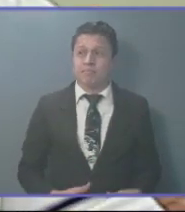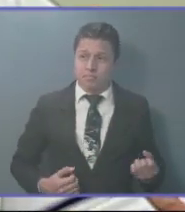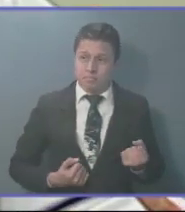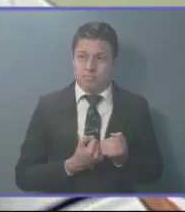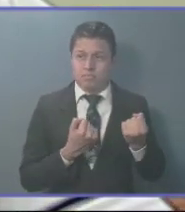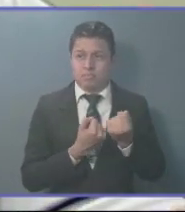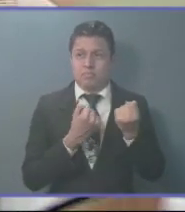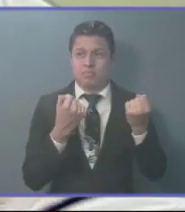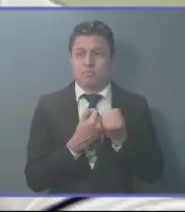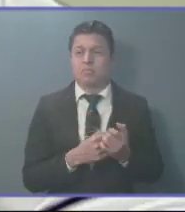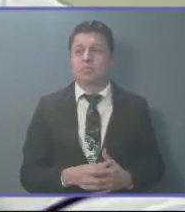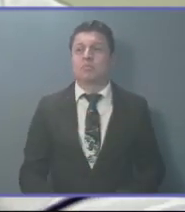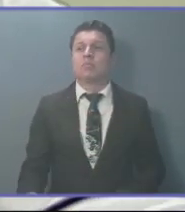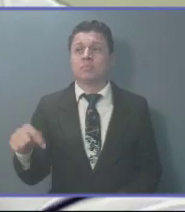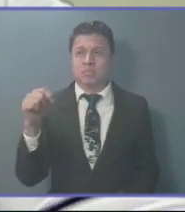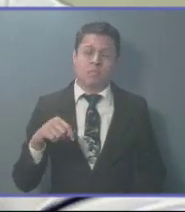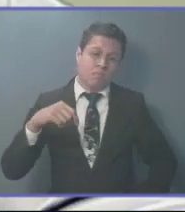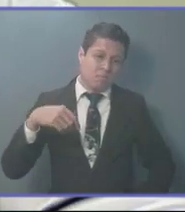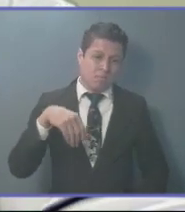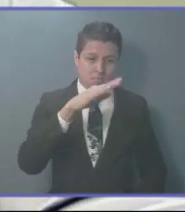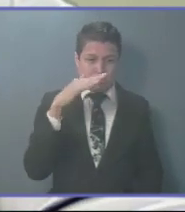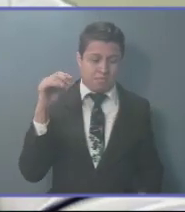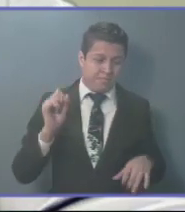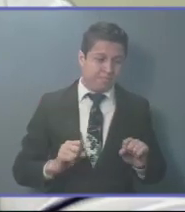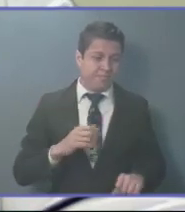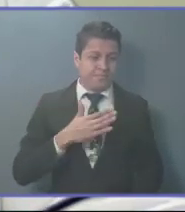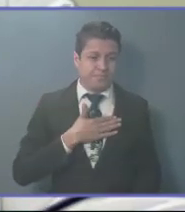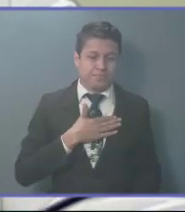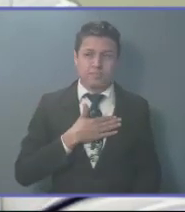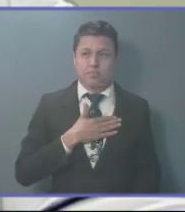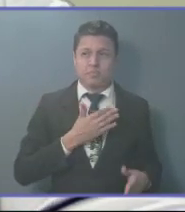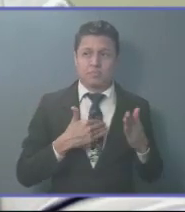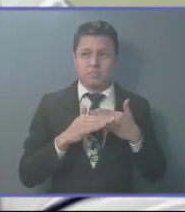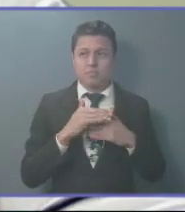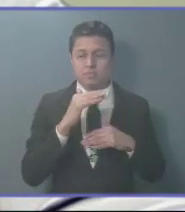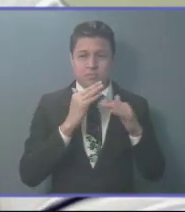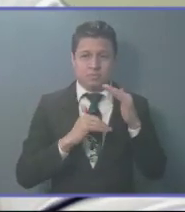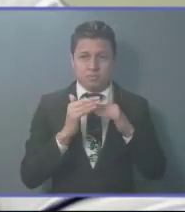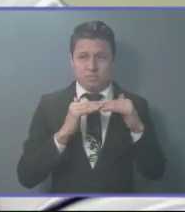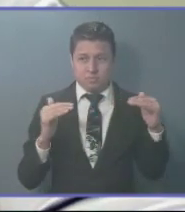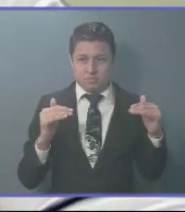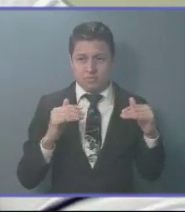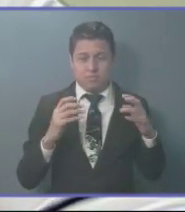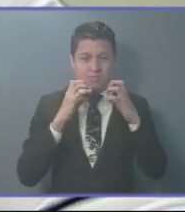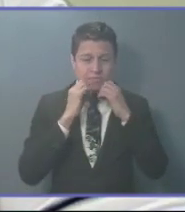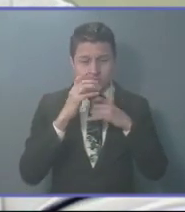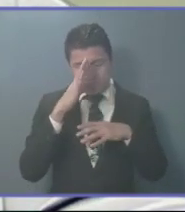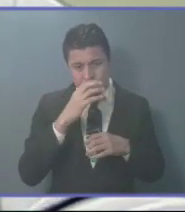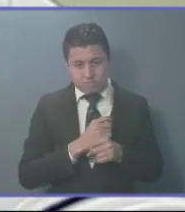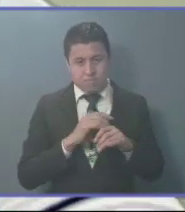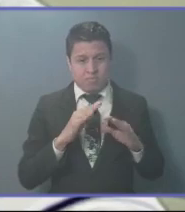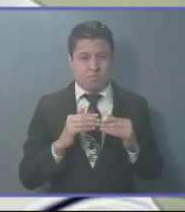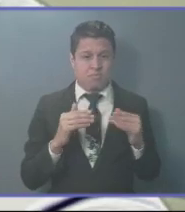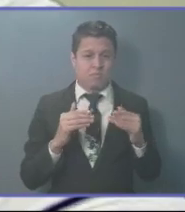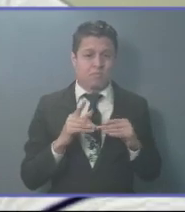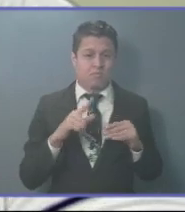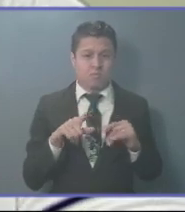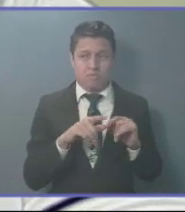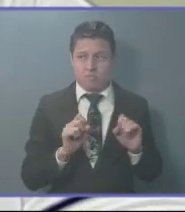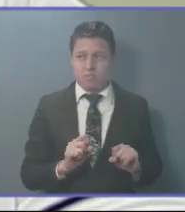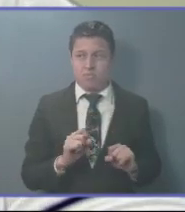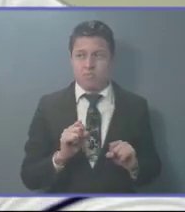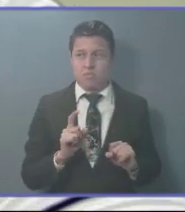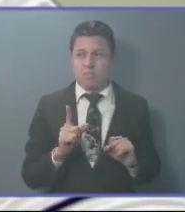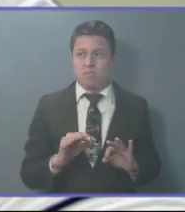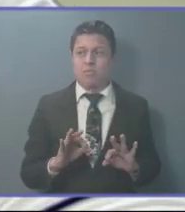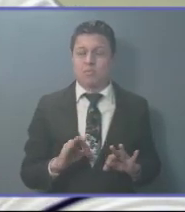contribuir para que este país pueda tener un poquito de estabilidad, un poquito de seguridad, pero sobre todo para que